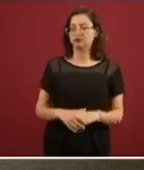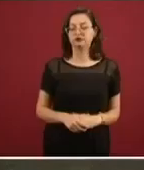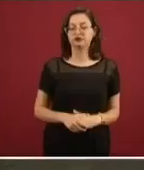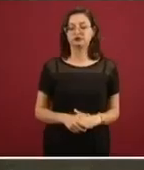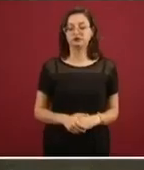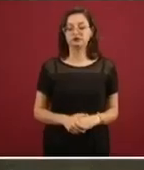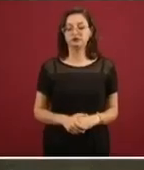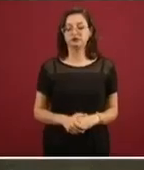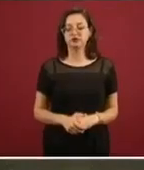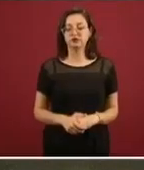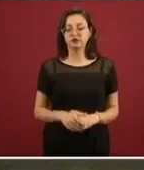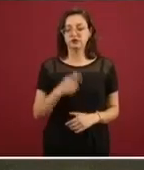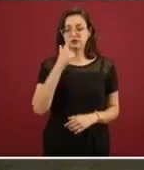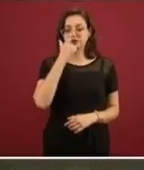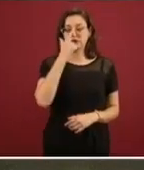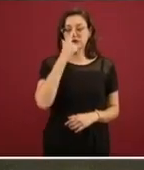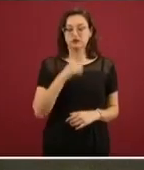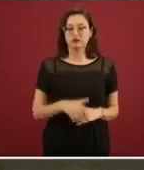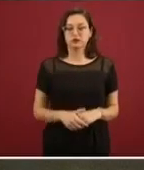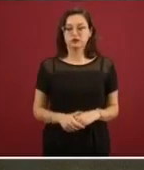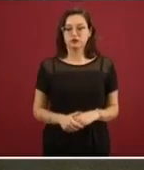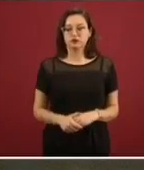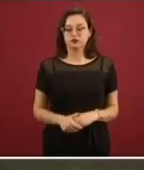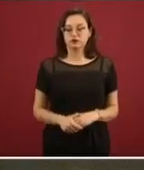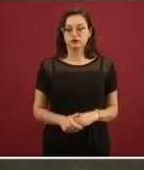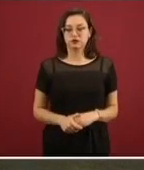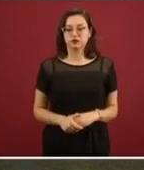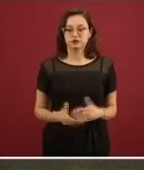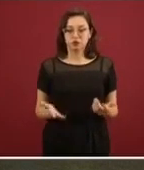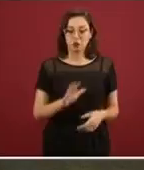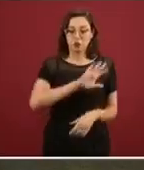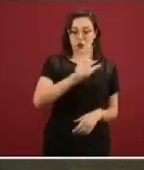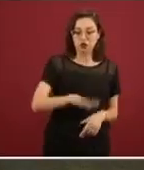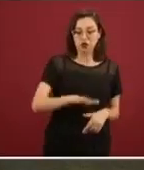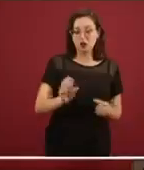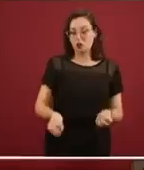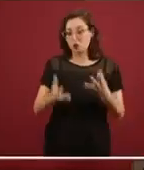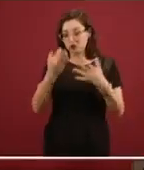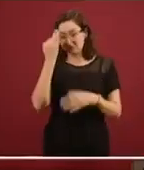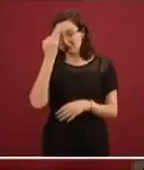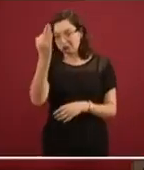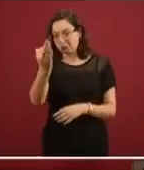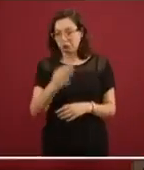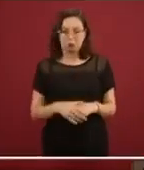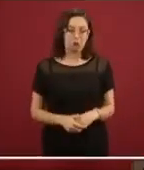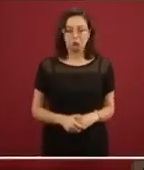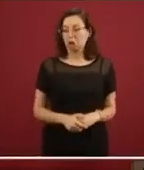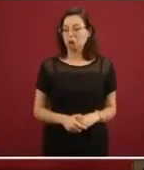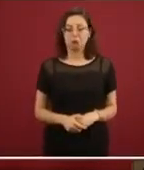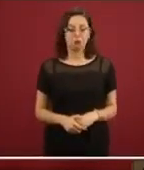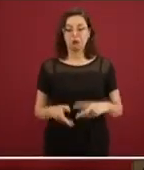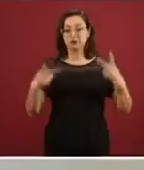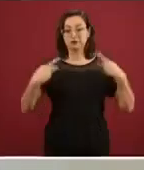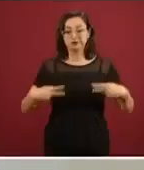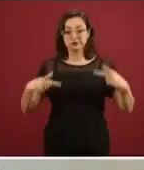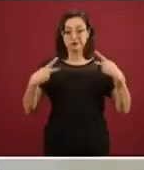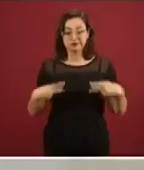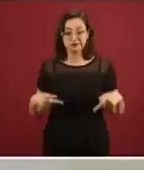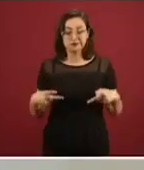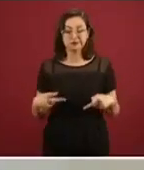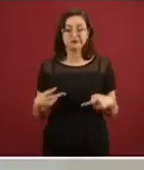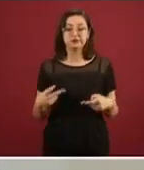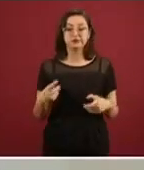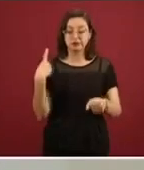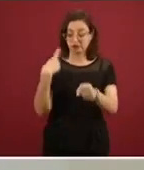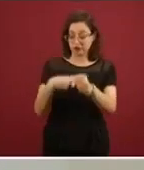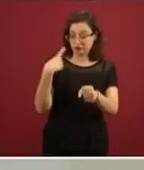no está necesariamente asociada al tiempo de la defunción. Hay que recordar que las personas, y en este caso cuando se